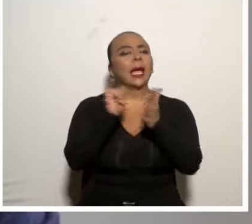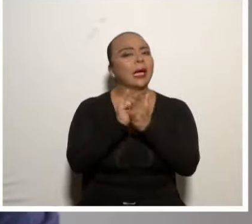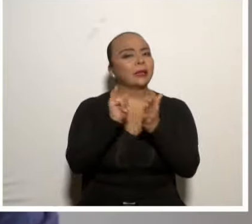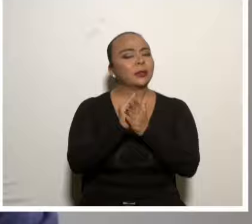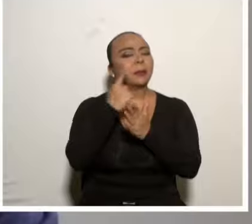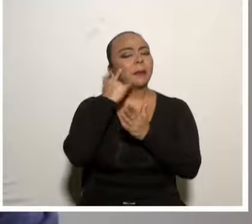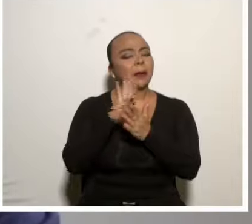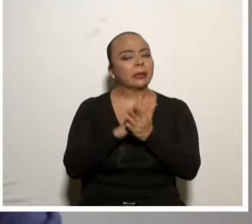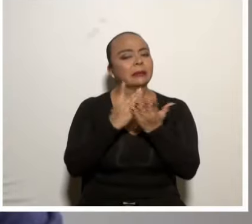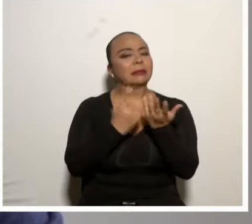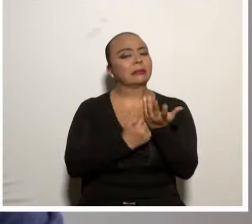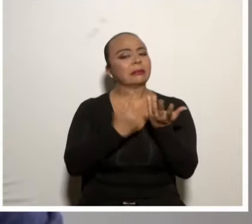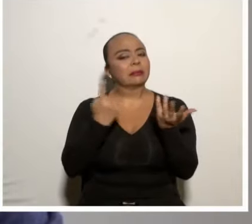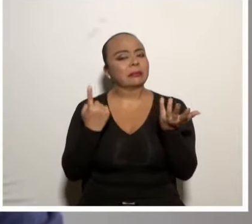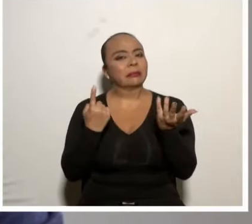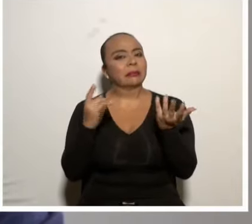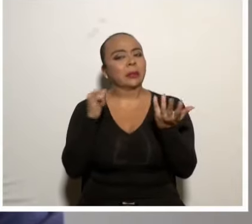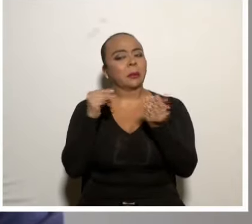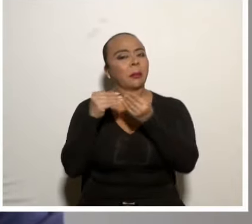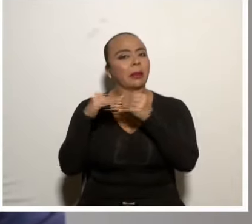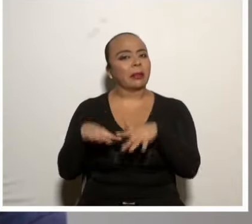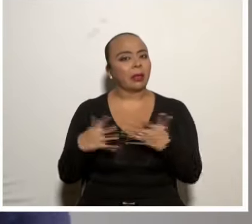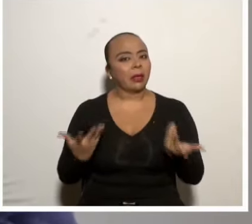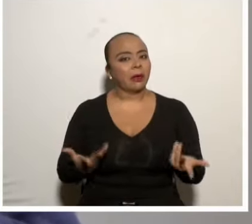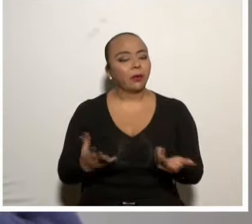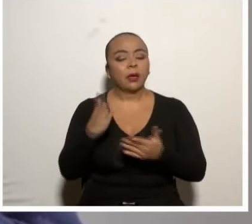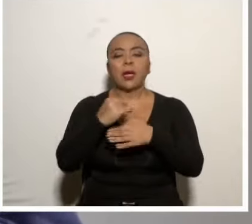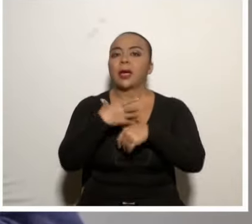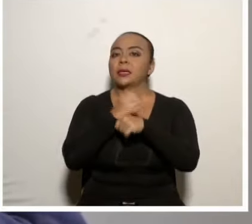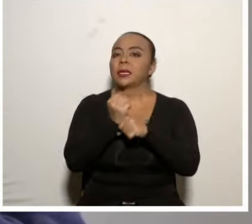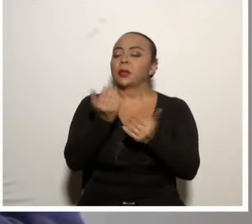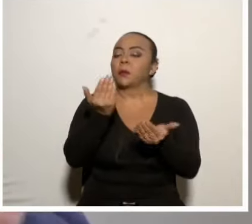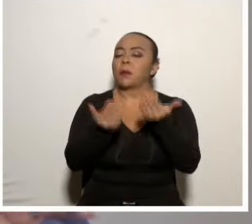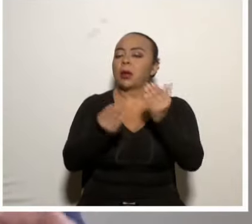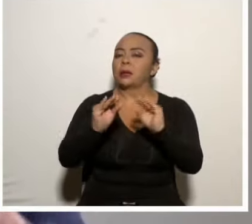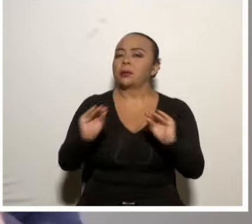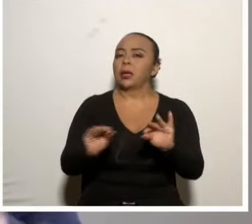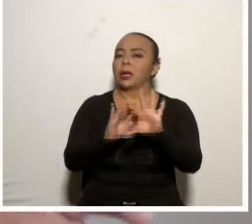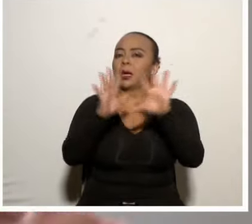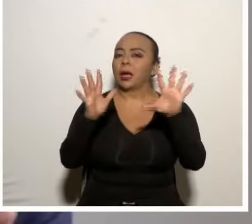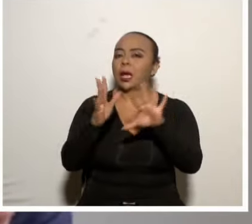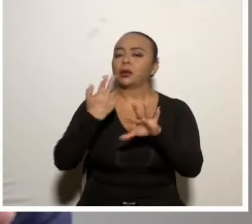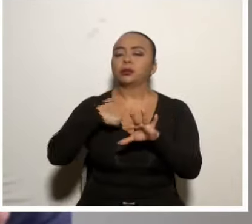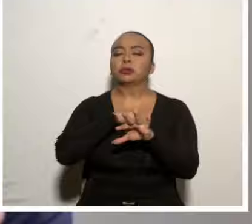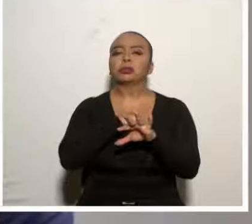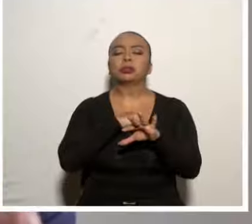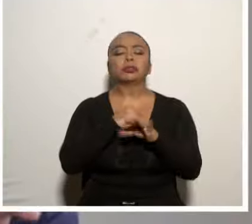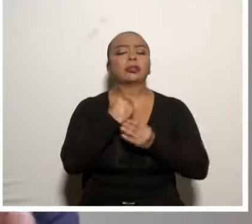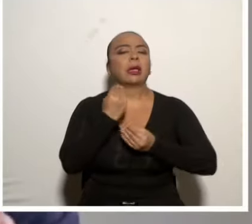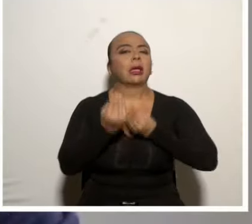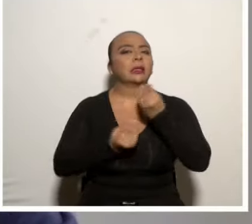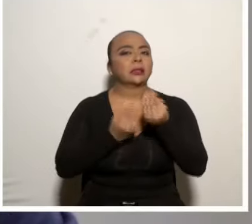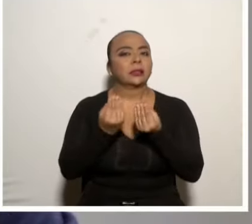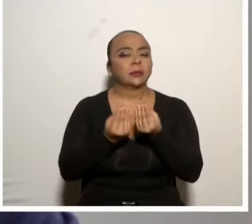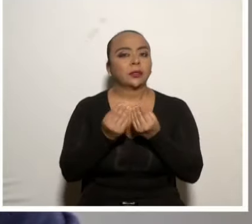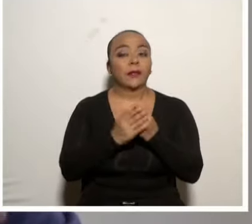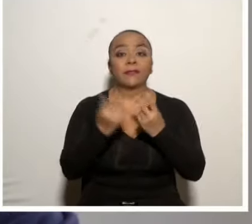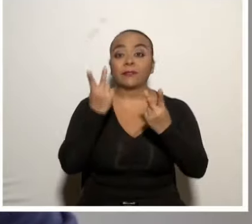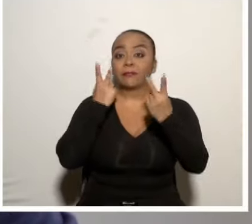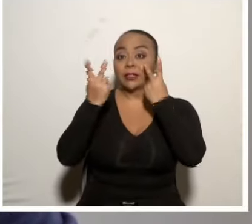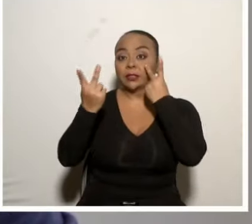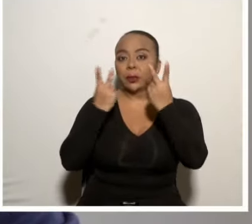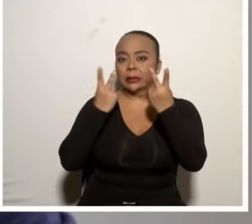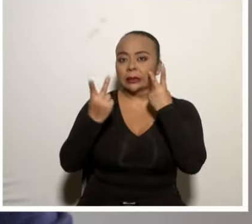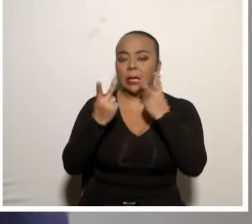quedado aislado, que ha quedado perdido. Y haciendo un balance claro de cómo estamos y qué estamos haciendo, visualizar